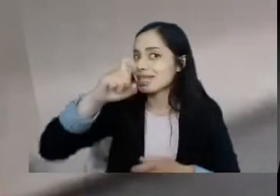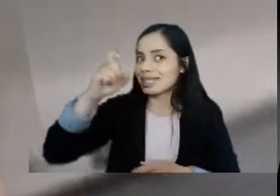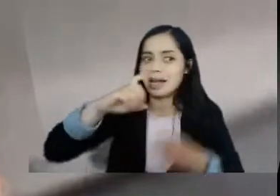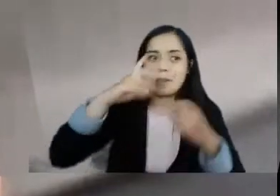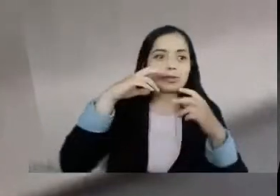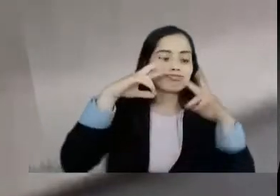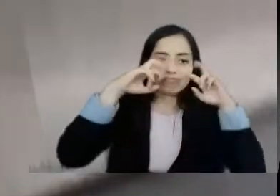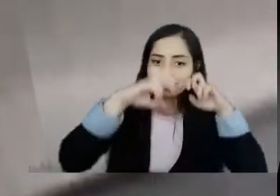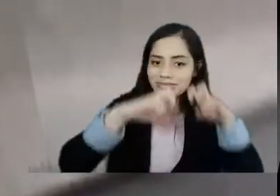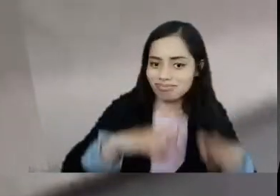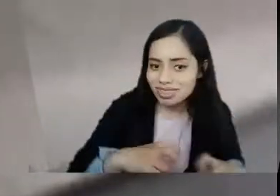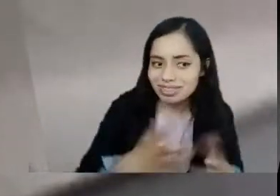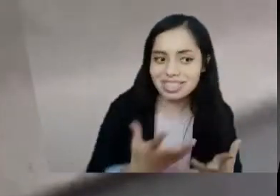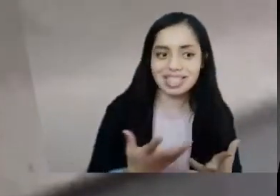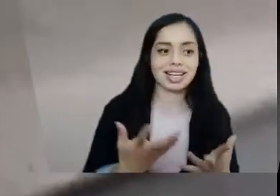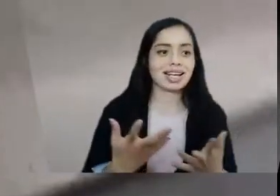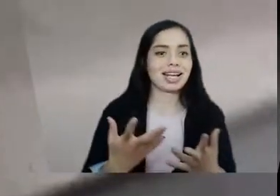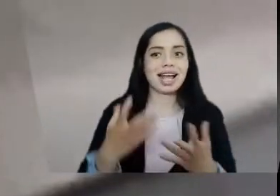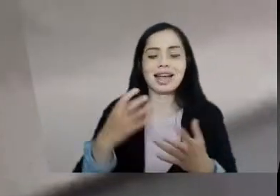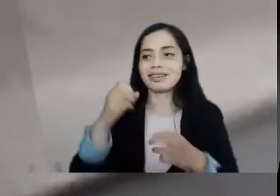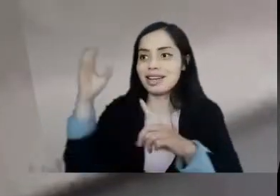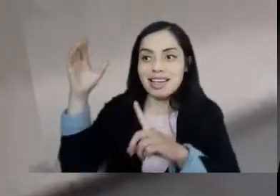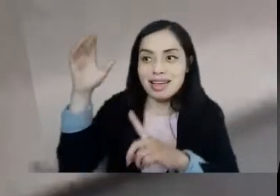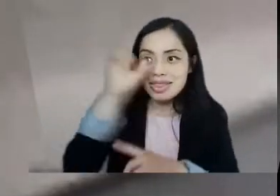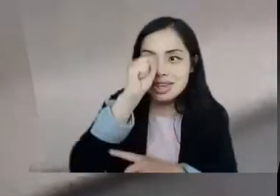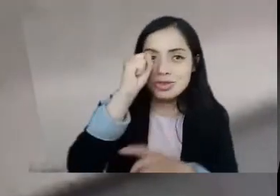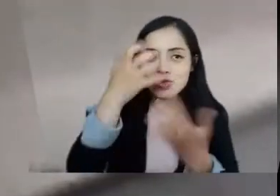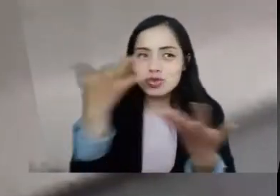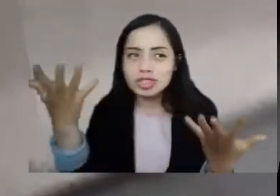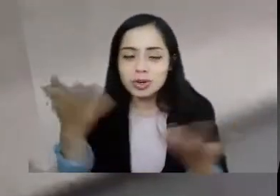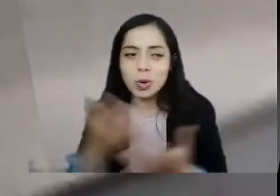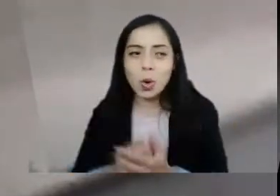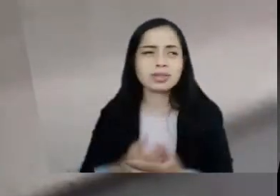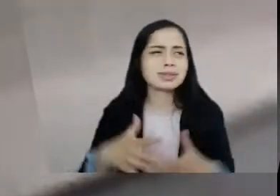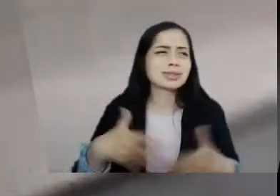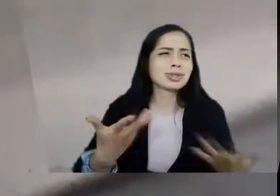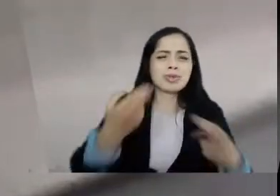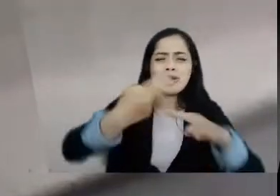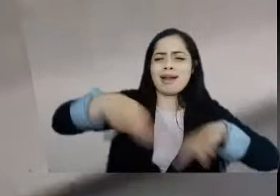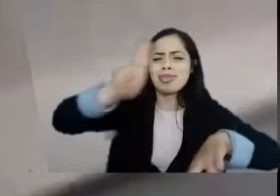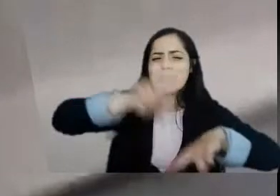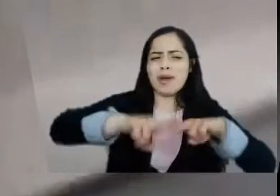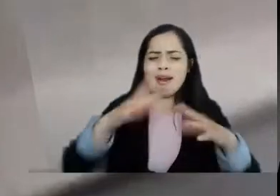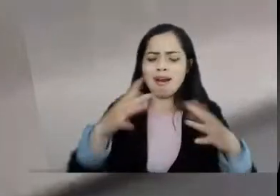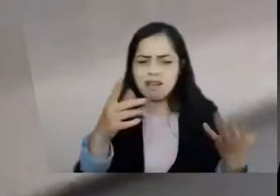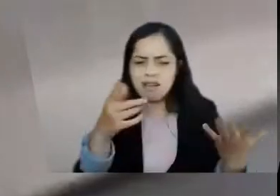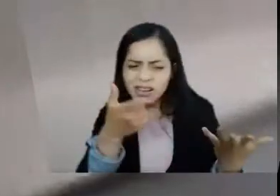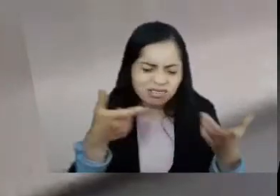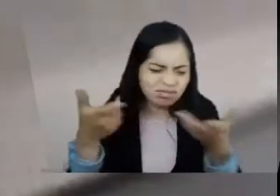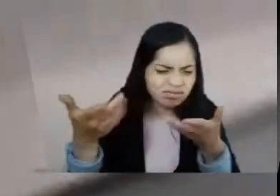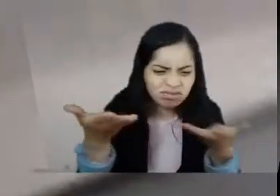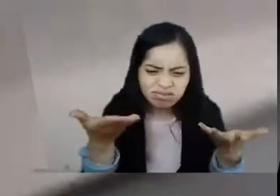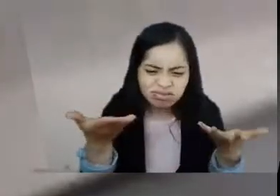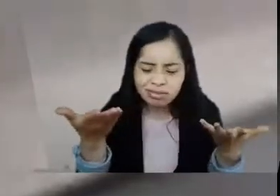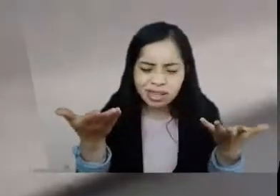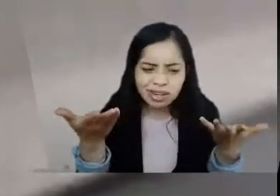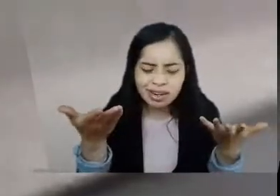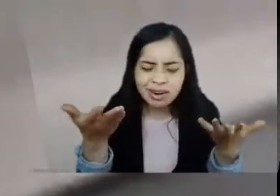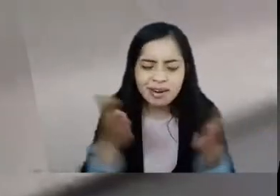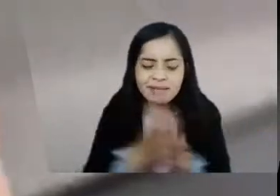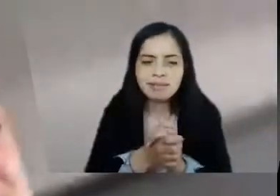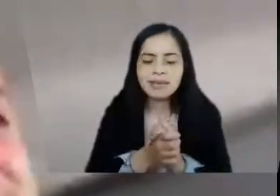cómo funciona la naturaleza. Y bueno, y nosotros como investigadores interesados en temas